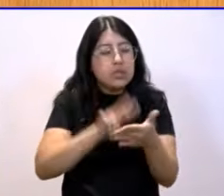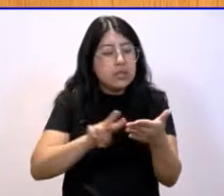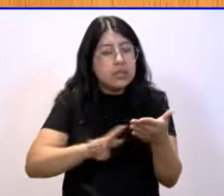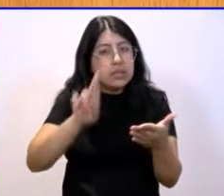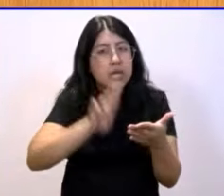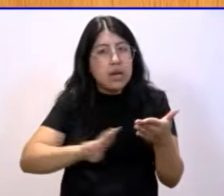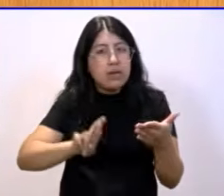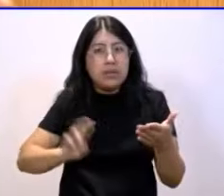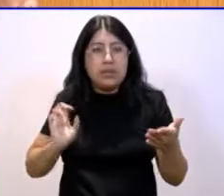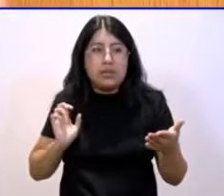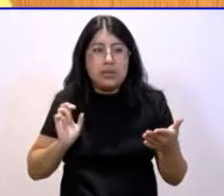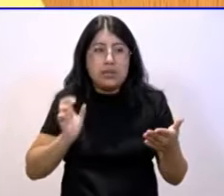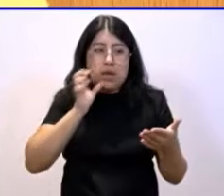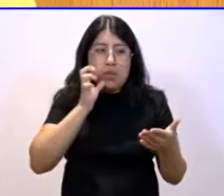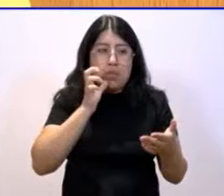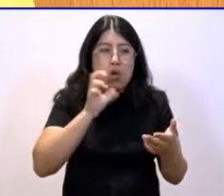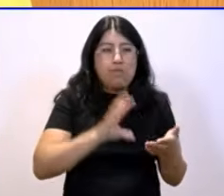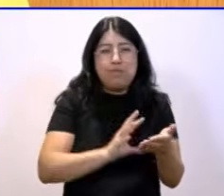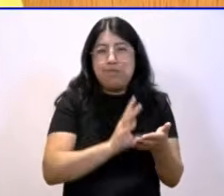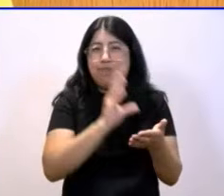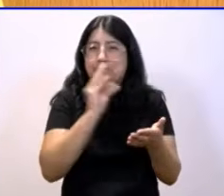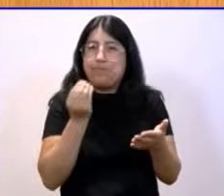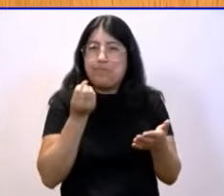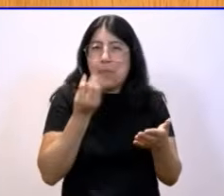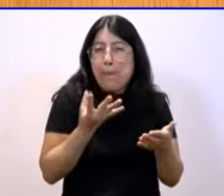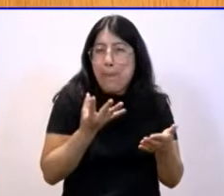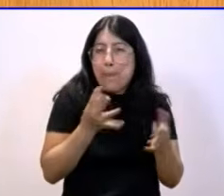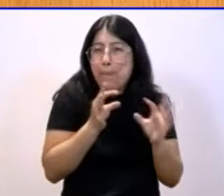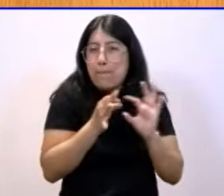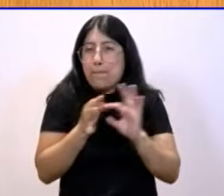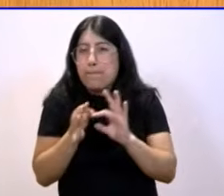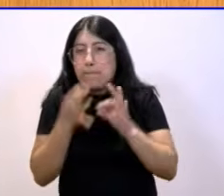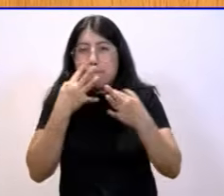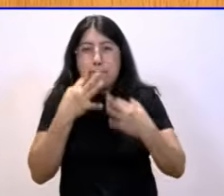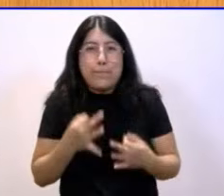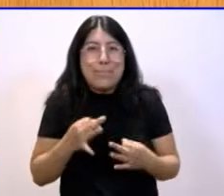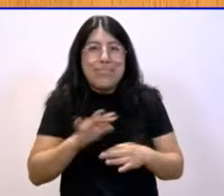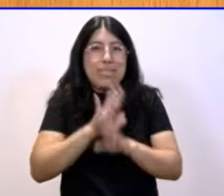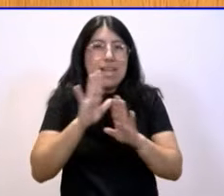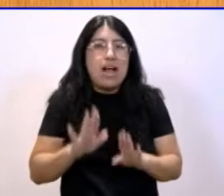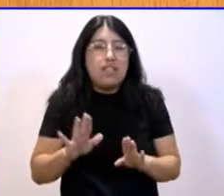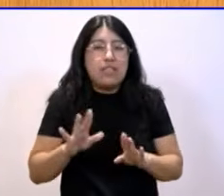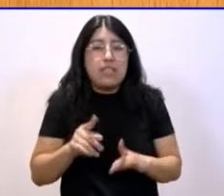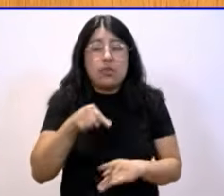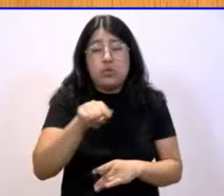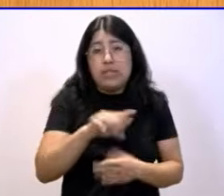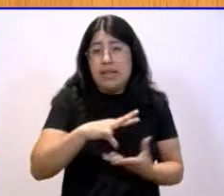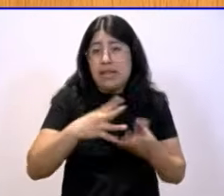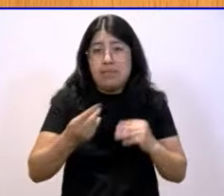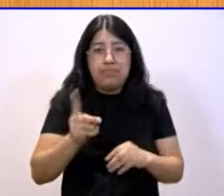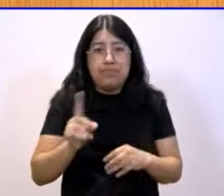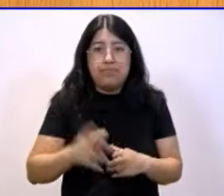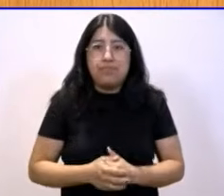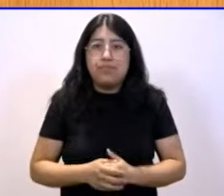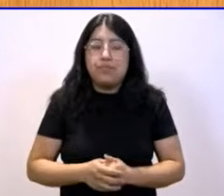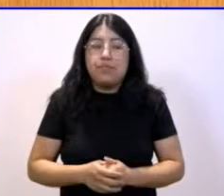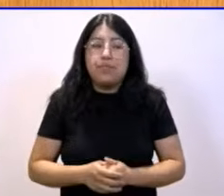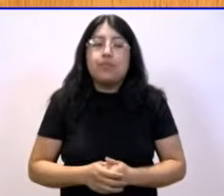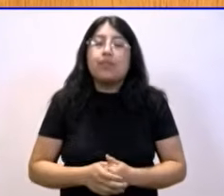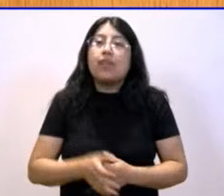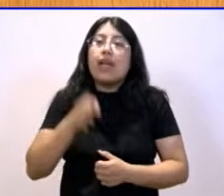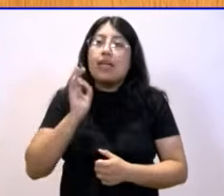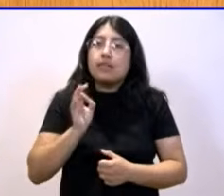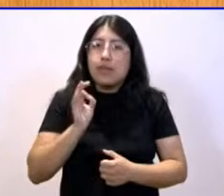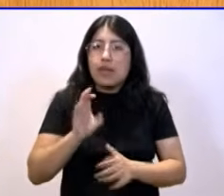hacen unas interpretaciones que no se ajustan a la realidad, pues normalmente han sido ustedes. Porque, mire, es verdad que